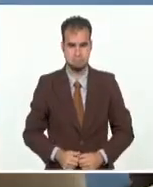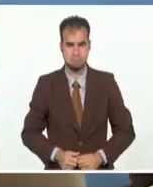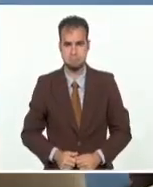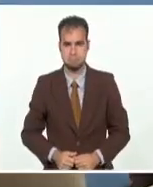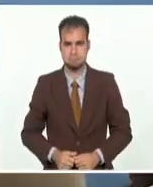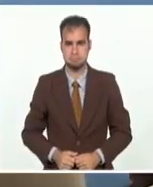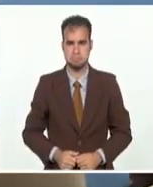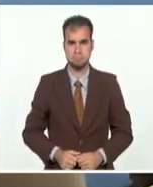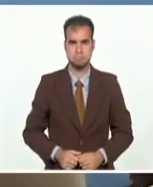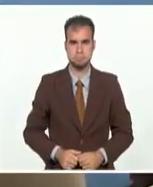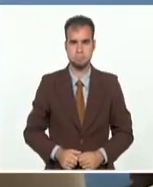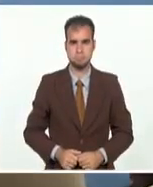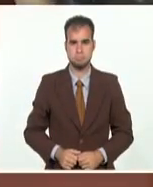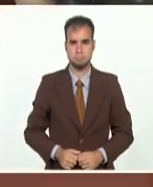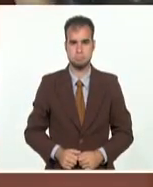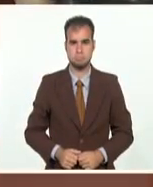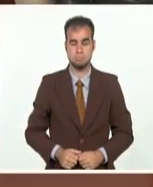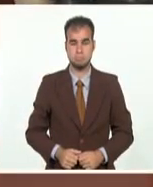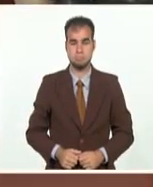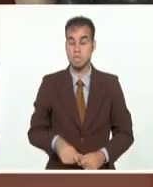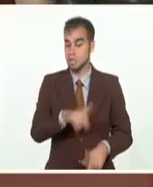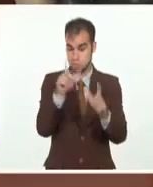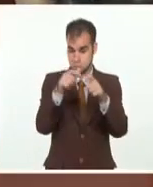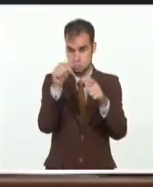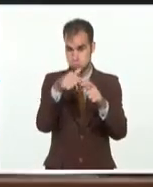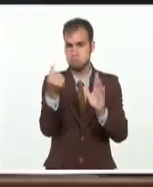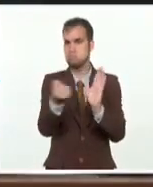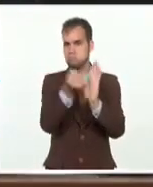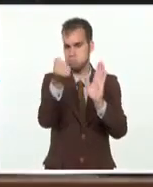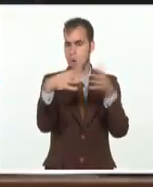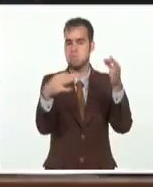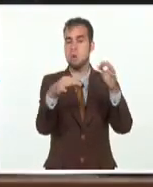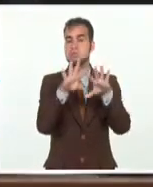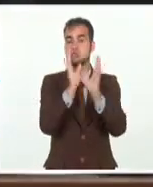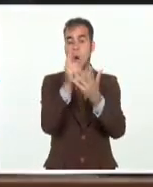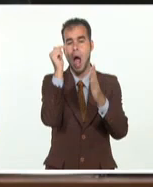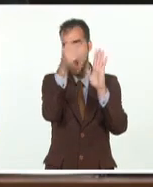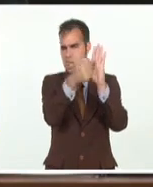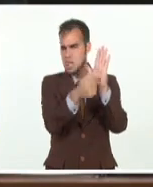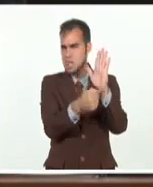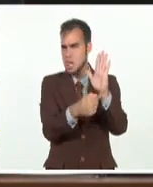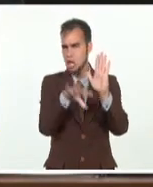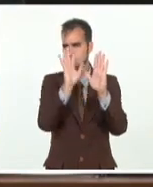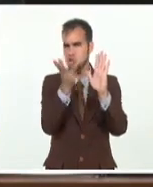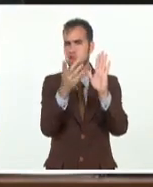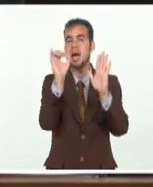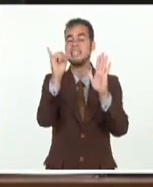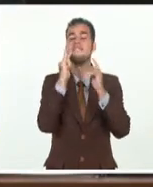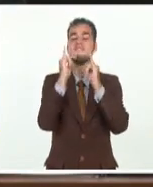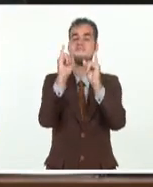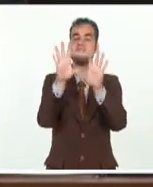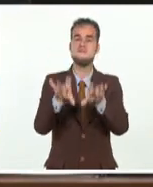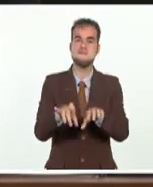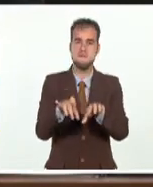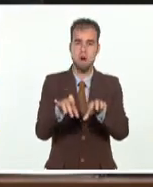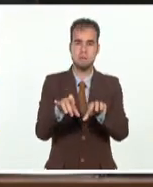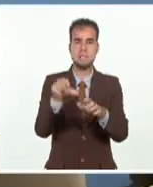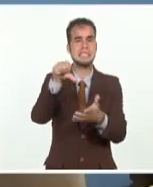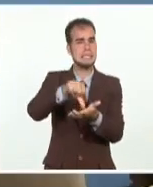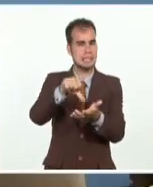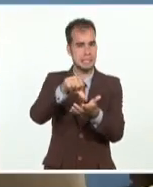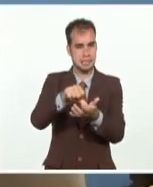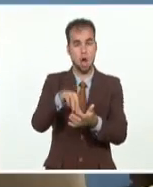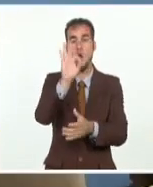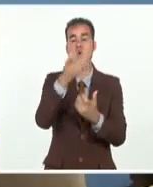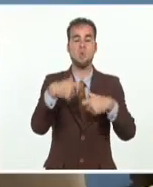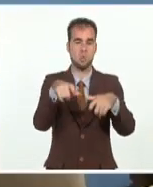En esta oportunidad se aprobó un documento que compendia las ideas, conceptos y directrices extraídos del informe central al octavo Congreso, el